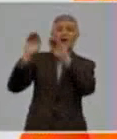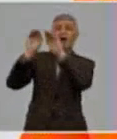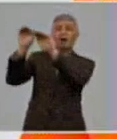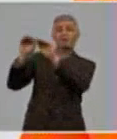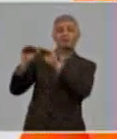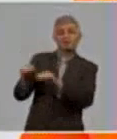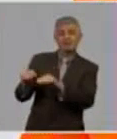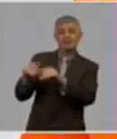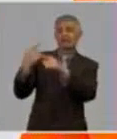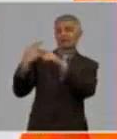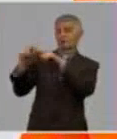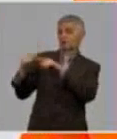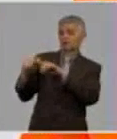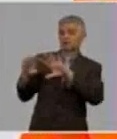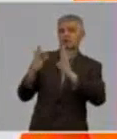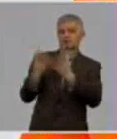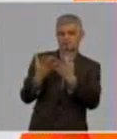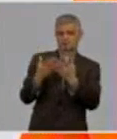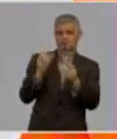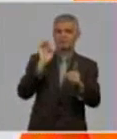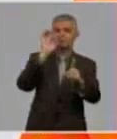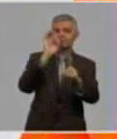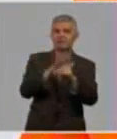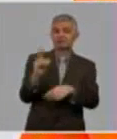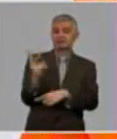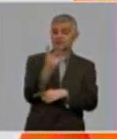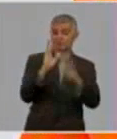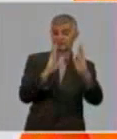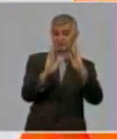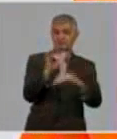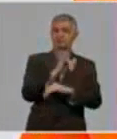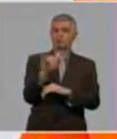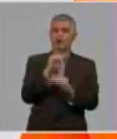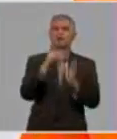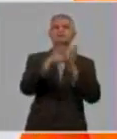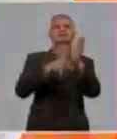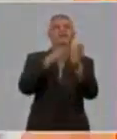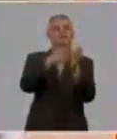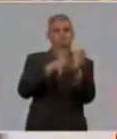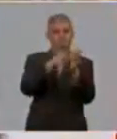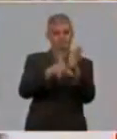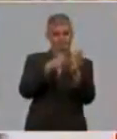las transitarias. Y también se reinicia en esta fase las transportaciones por ferrocarril